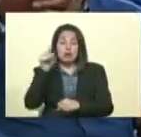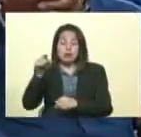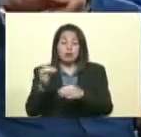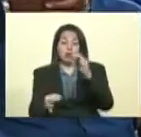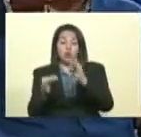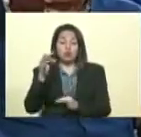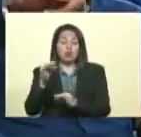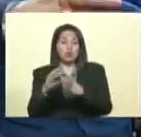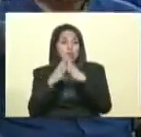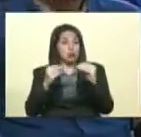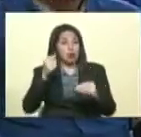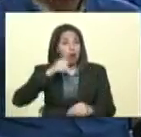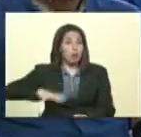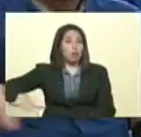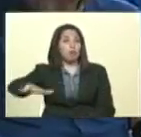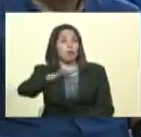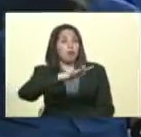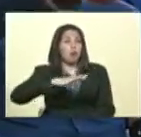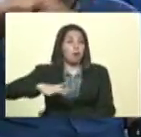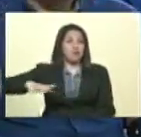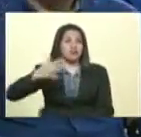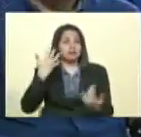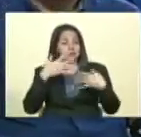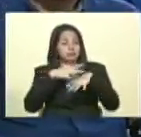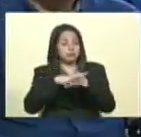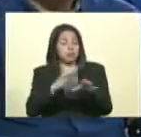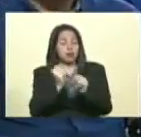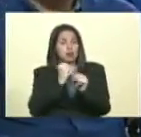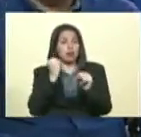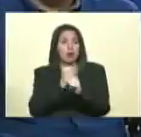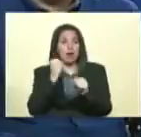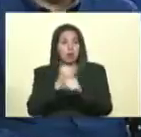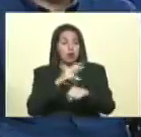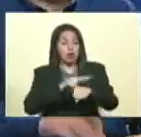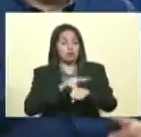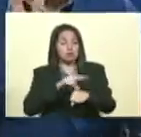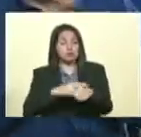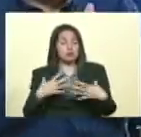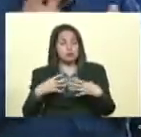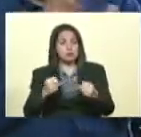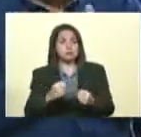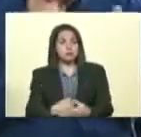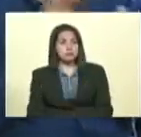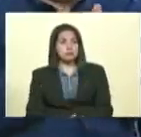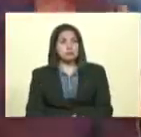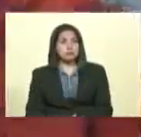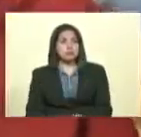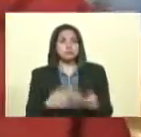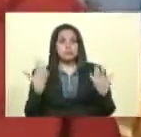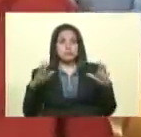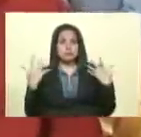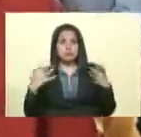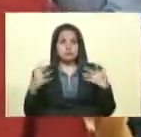con toda la población venezolana, incluyendo a todos los trabajadores venezolanos, presidente.